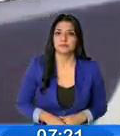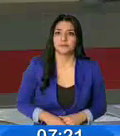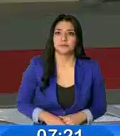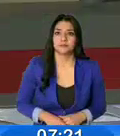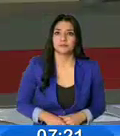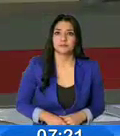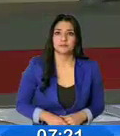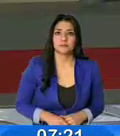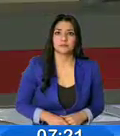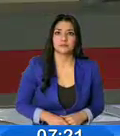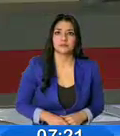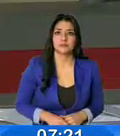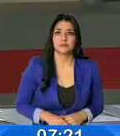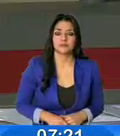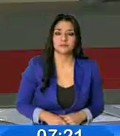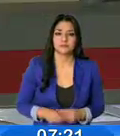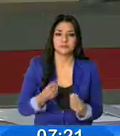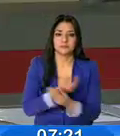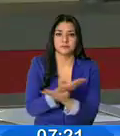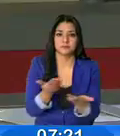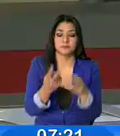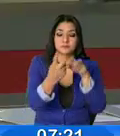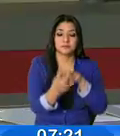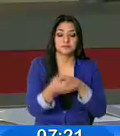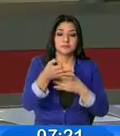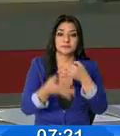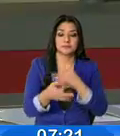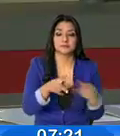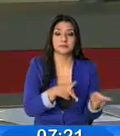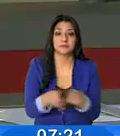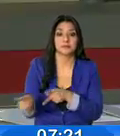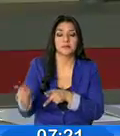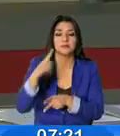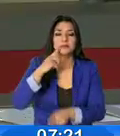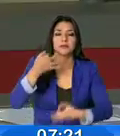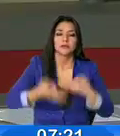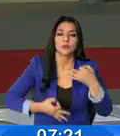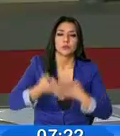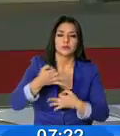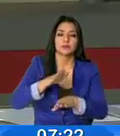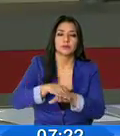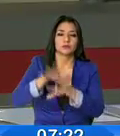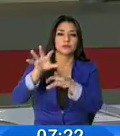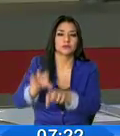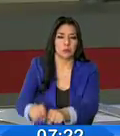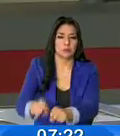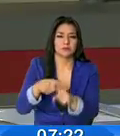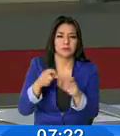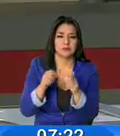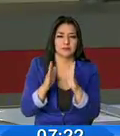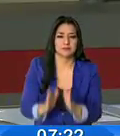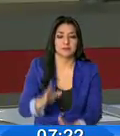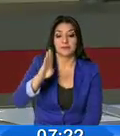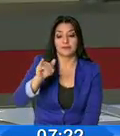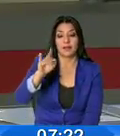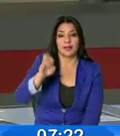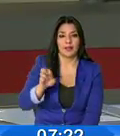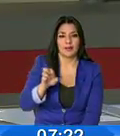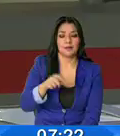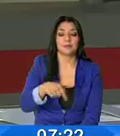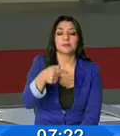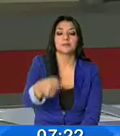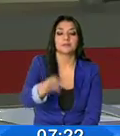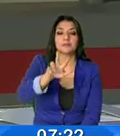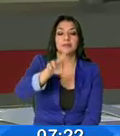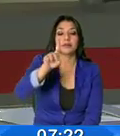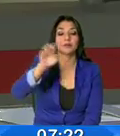Rojas. Es tiempo de contarles que la audiencia de evaluación y preparatoria al juicio por el secuestro del ex asambleísta Fernando Balda, prevista para este 31